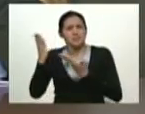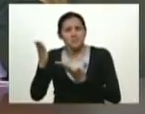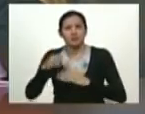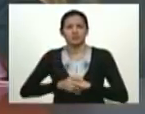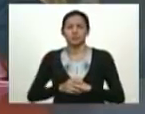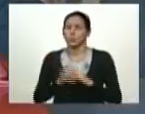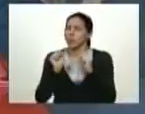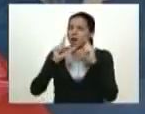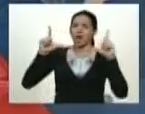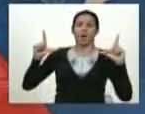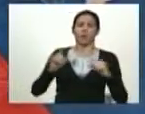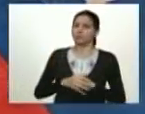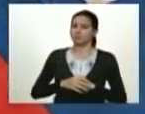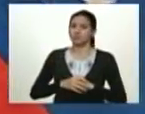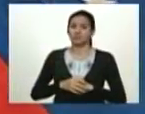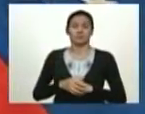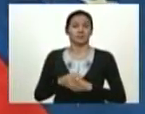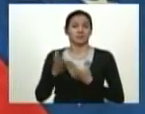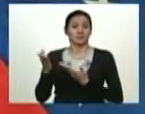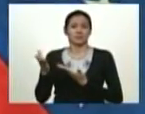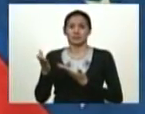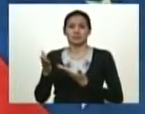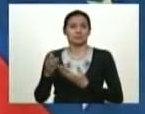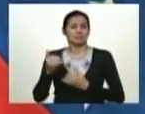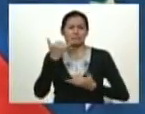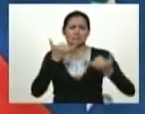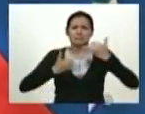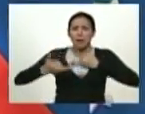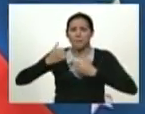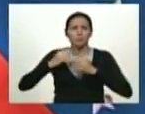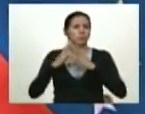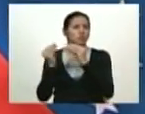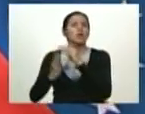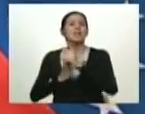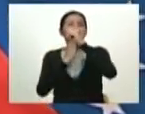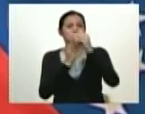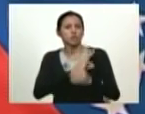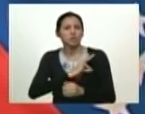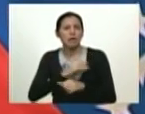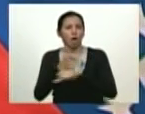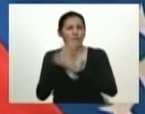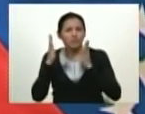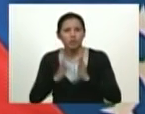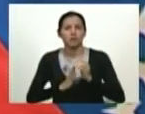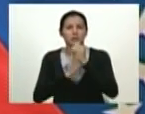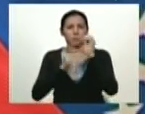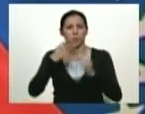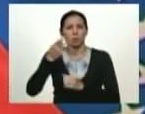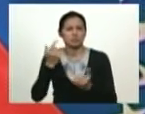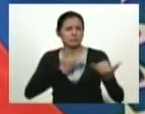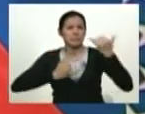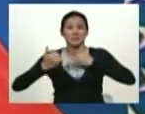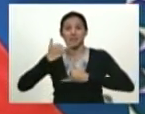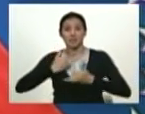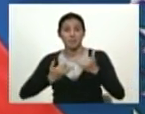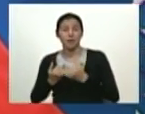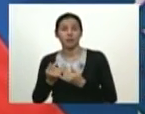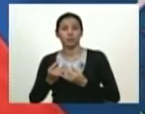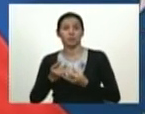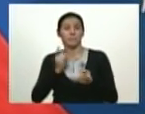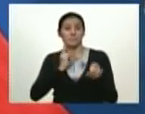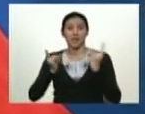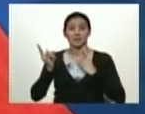Qué admirable, he recibido llamadas de todo el país, de dirigentes sociales, gobernadores, dirigentes políticos, diputados del Bloque de la